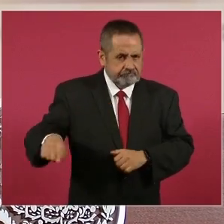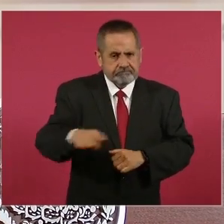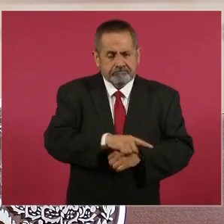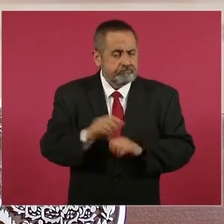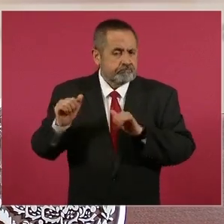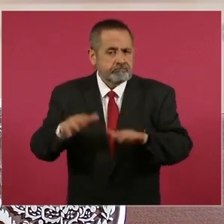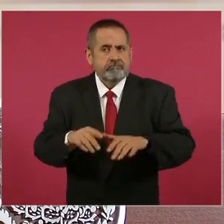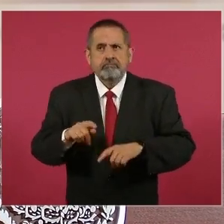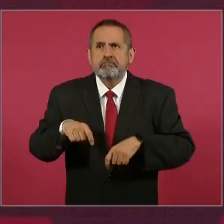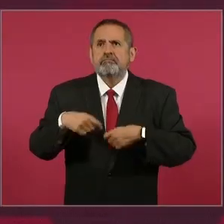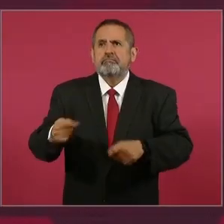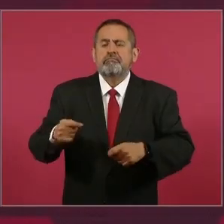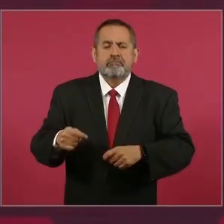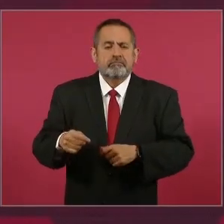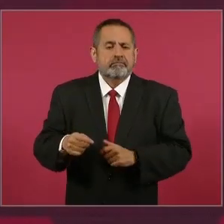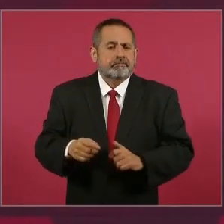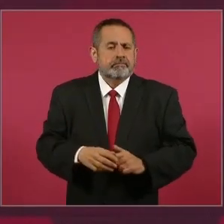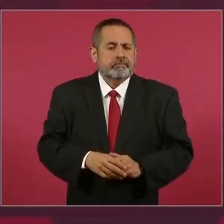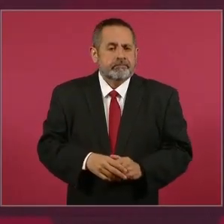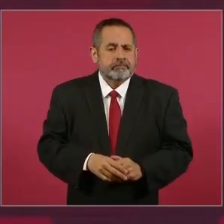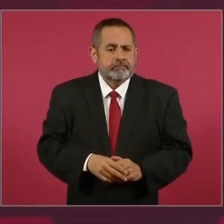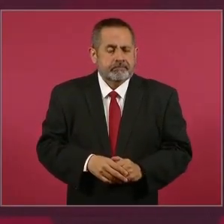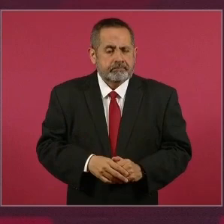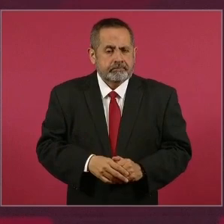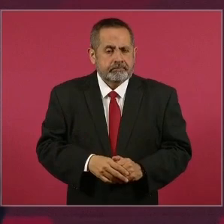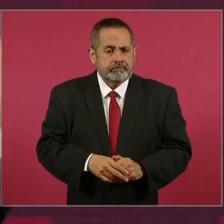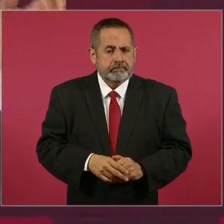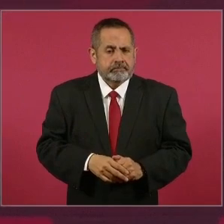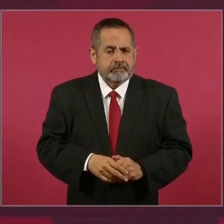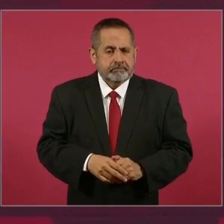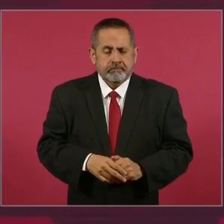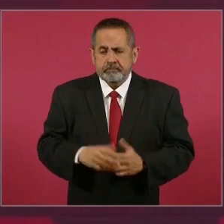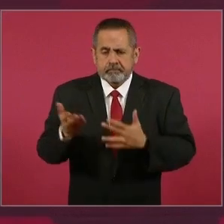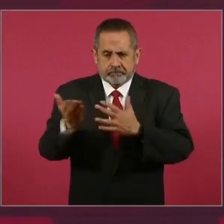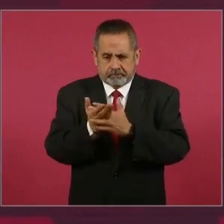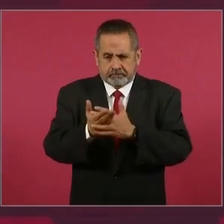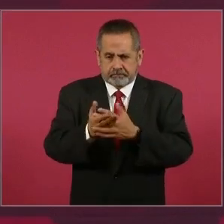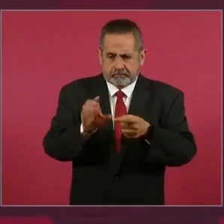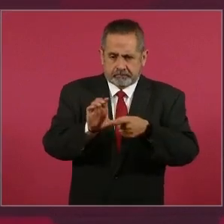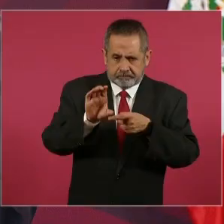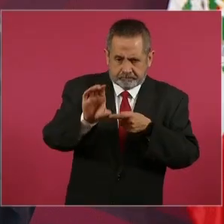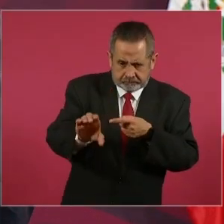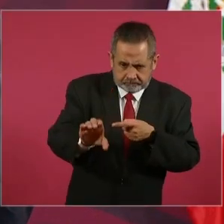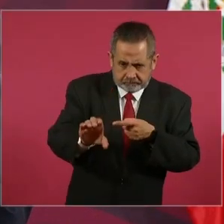se van a entregar en dos